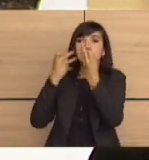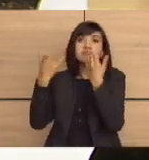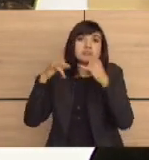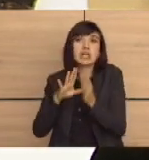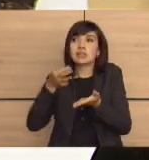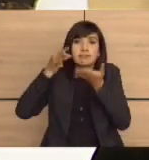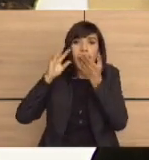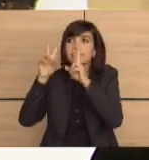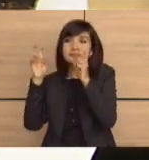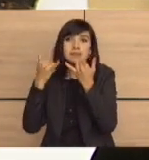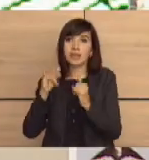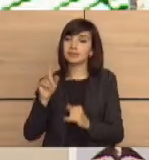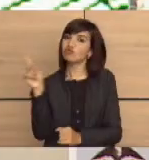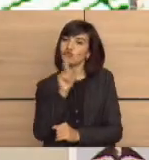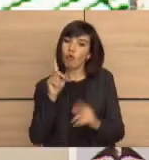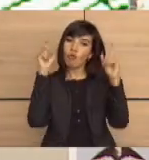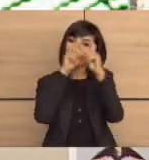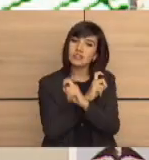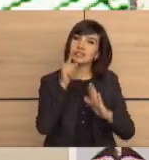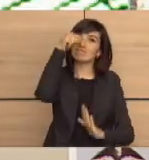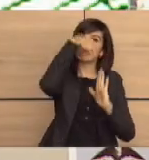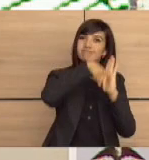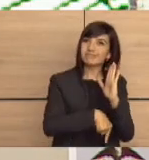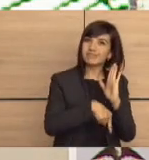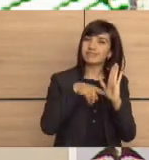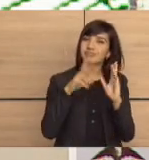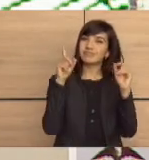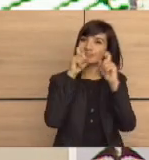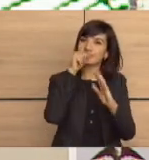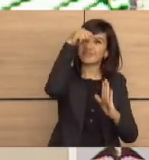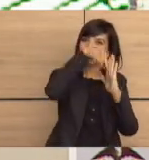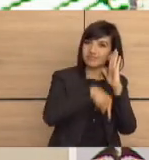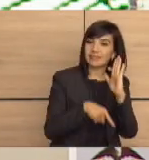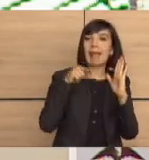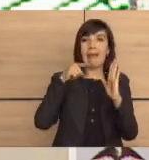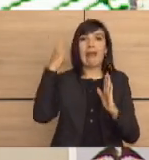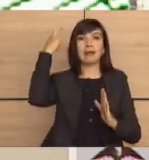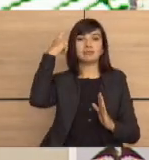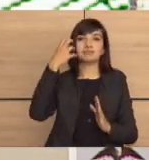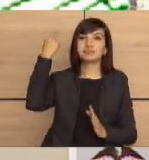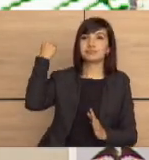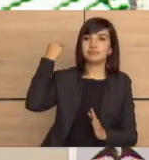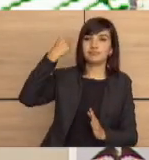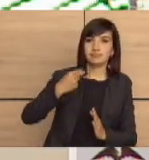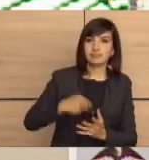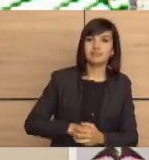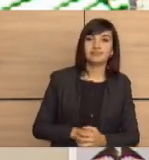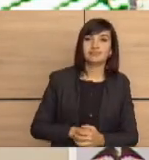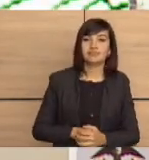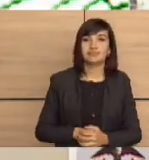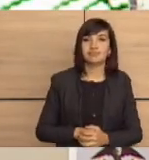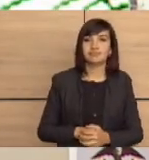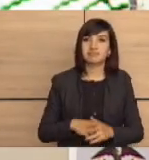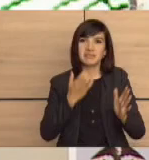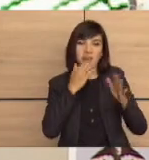la historia. Cuando la logramos entrar en la riqueza de la cadena